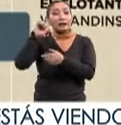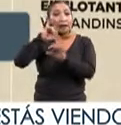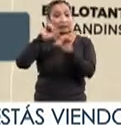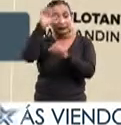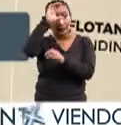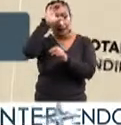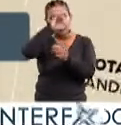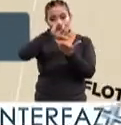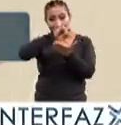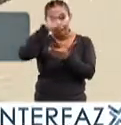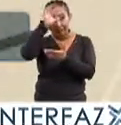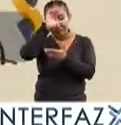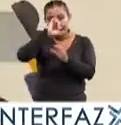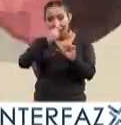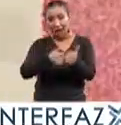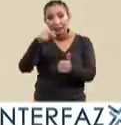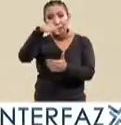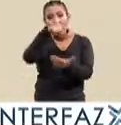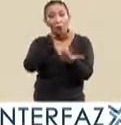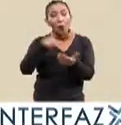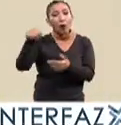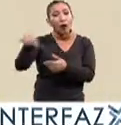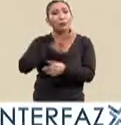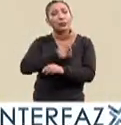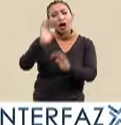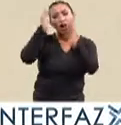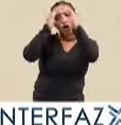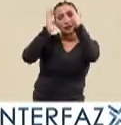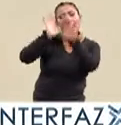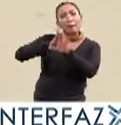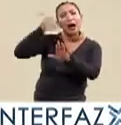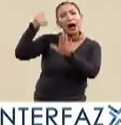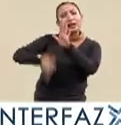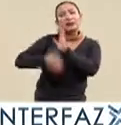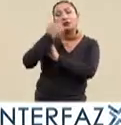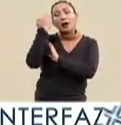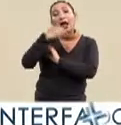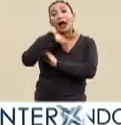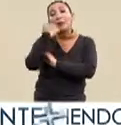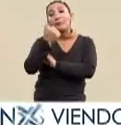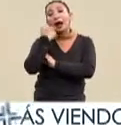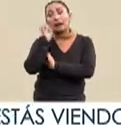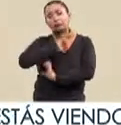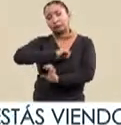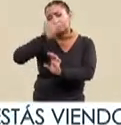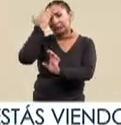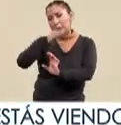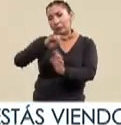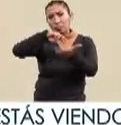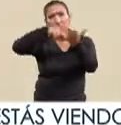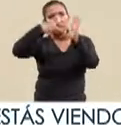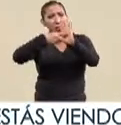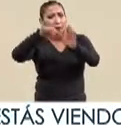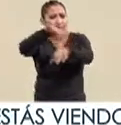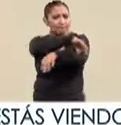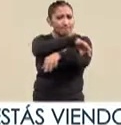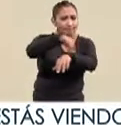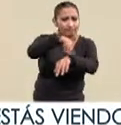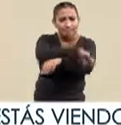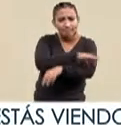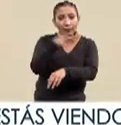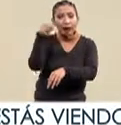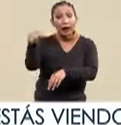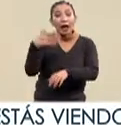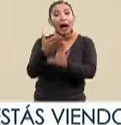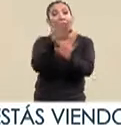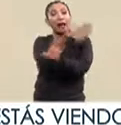Arte. En este recinto podrás conocer más sobre la escuela alemana especializada en arquitectura y diseño, por